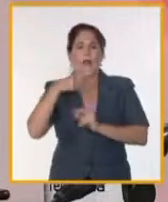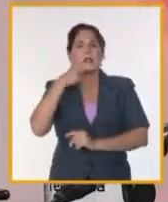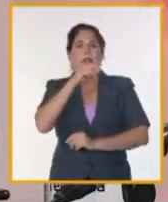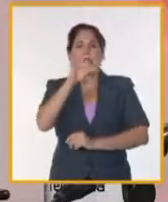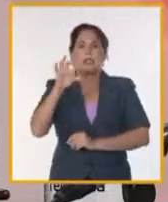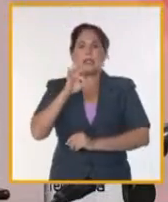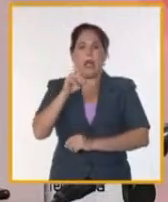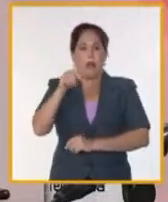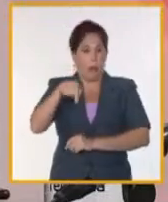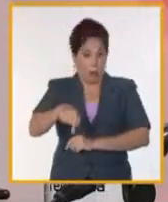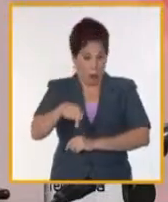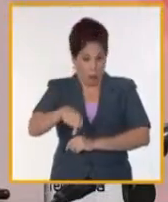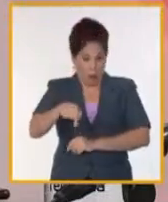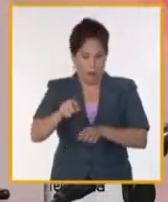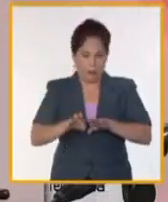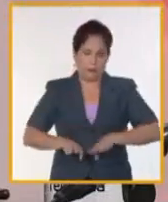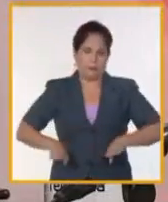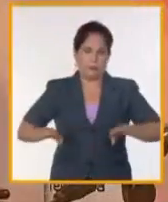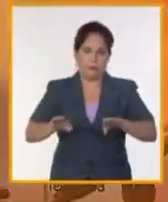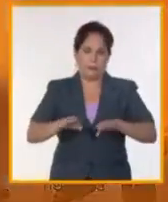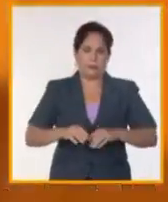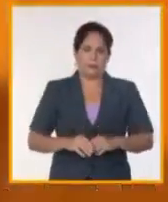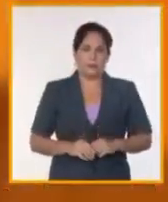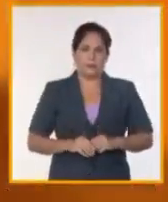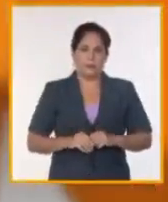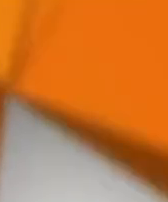nuestro país hoy en la Mesa Redonda.